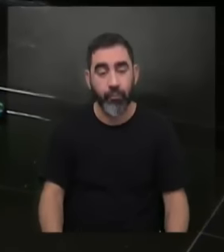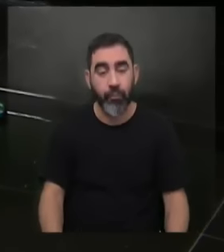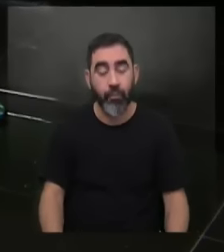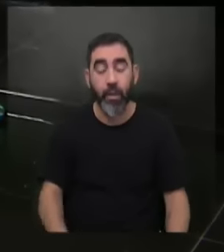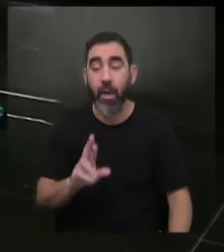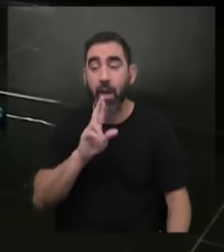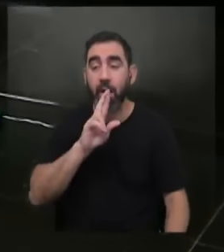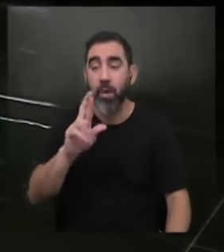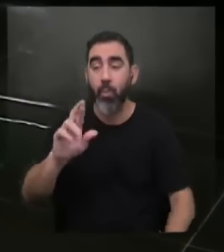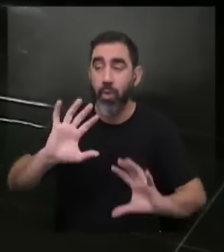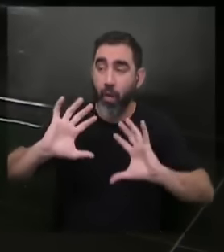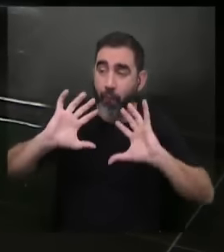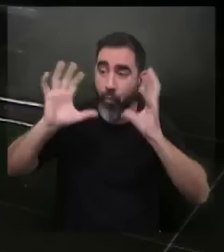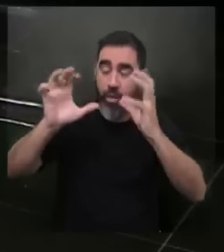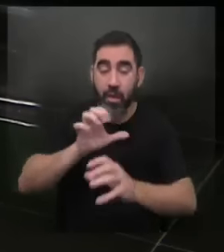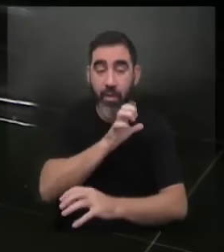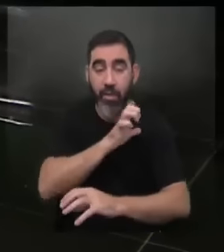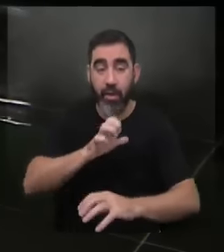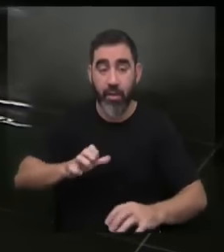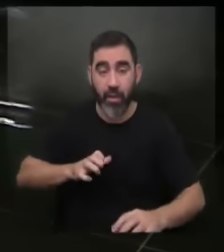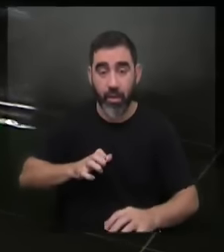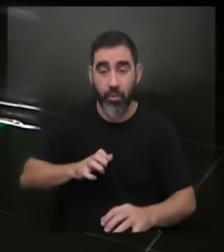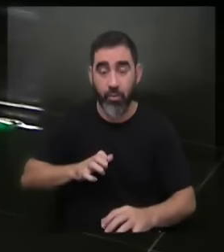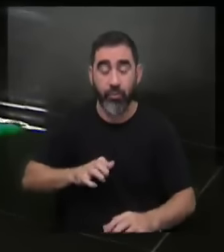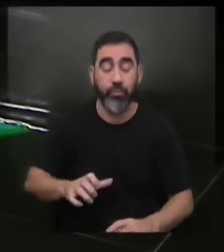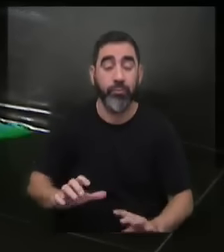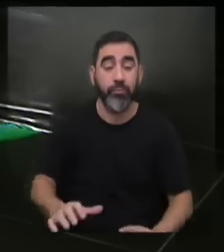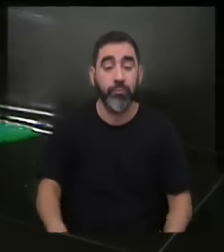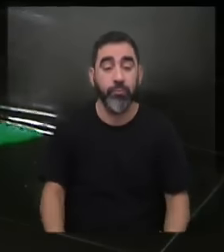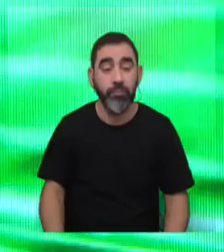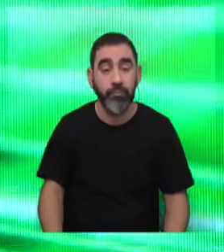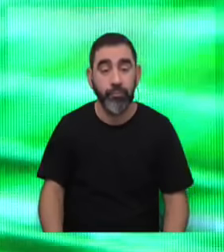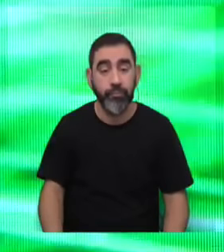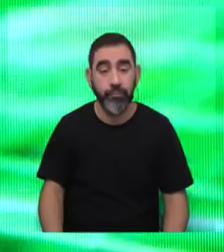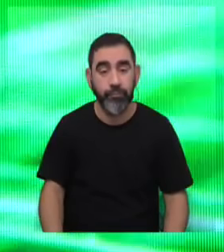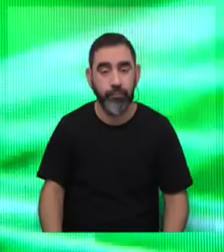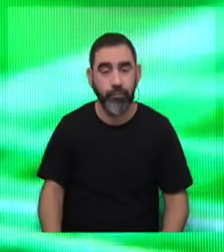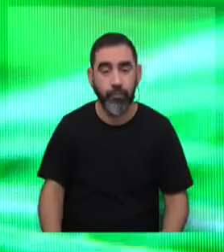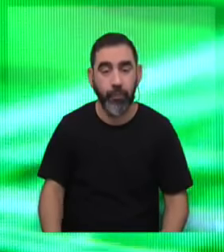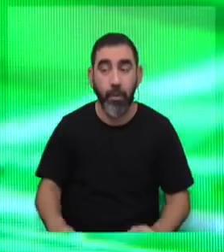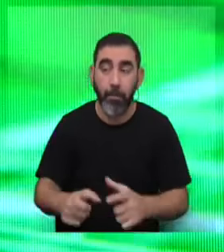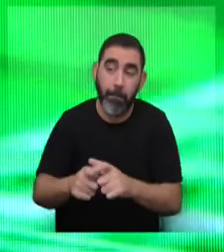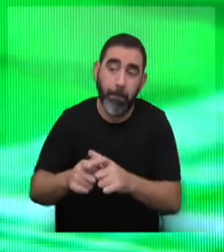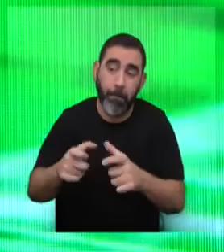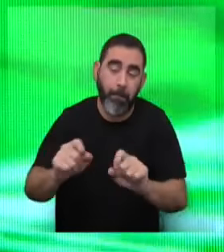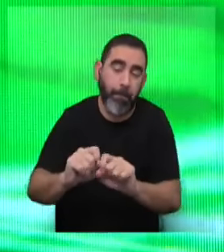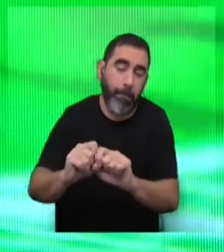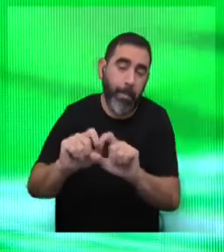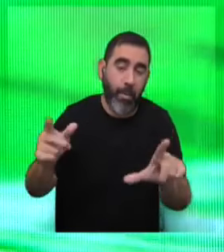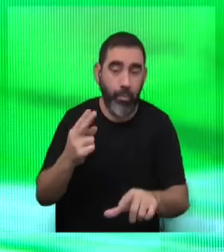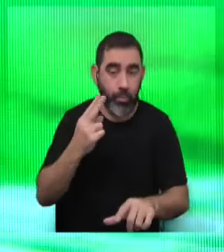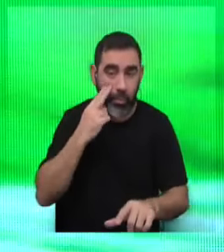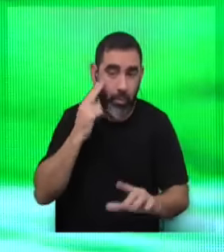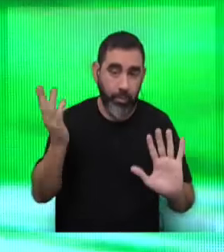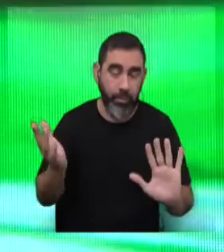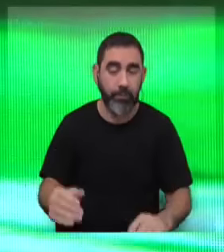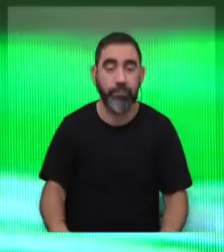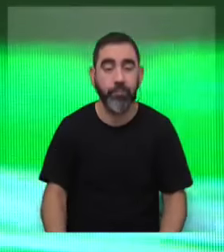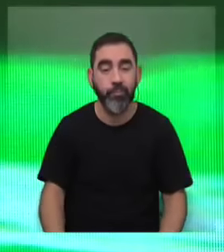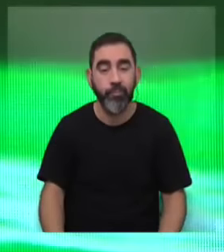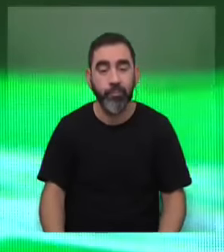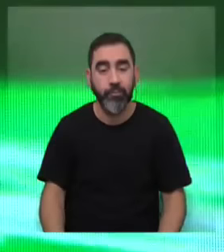Estado la respuesta represiva del Estado sea esta legal o no no puede sino incrementar el el problema no las